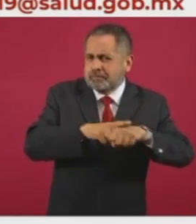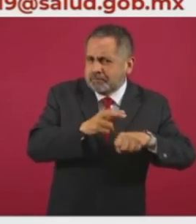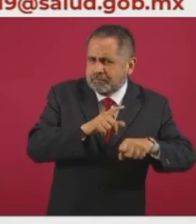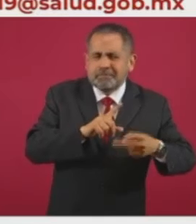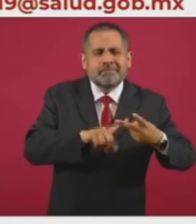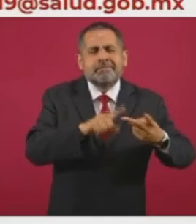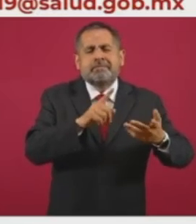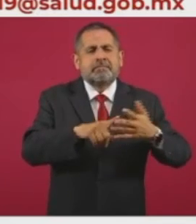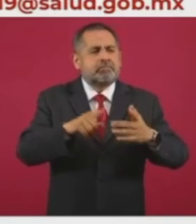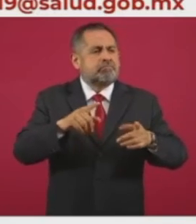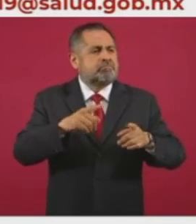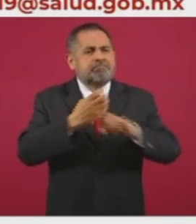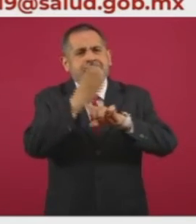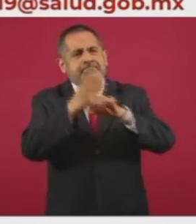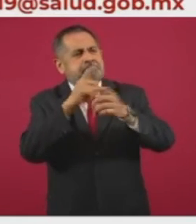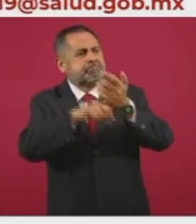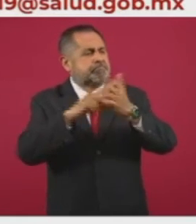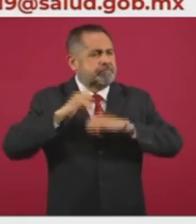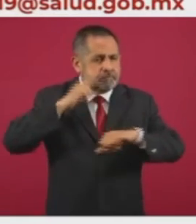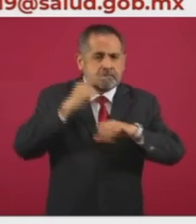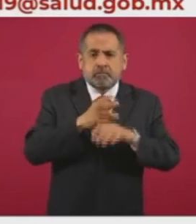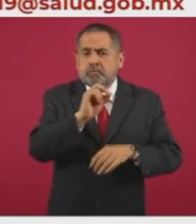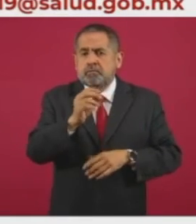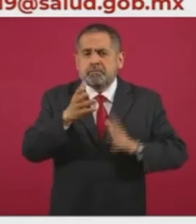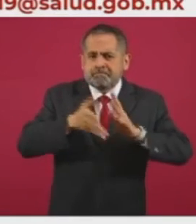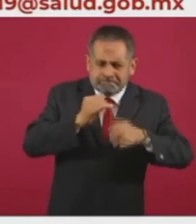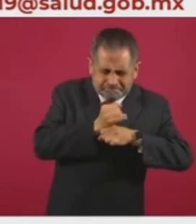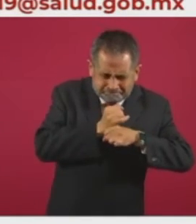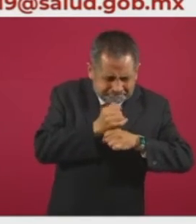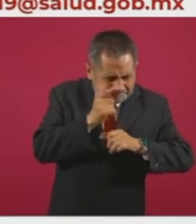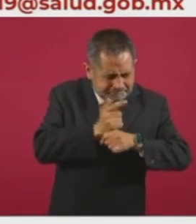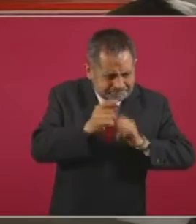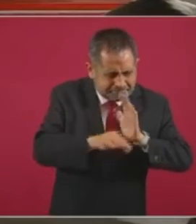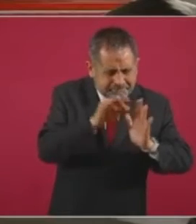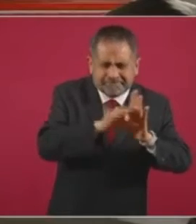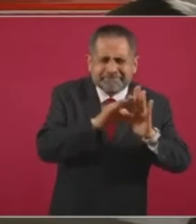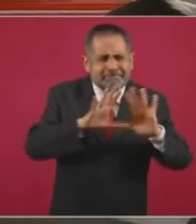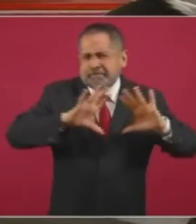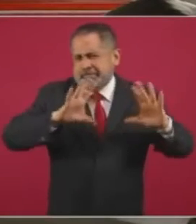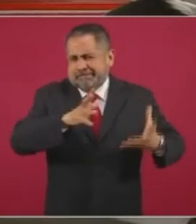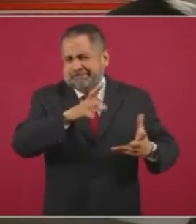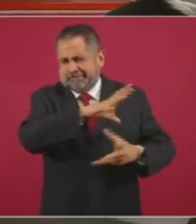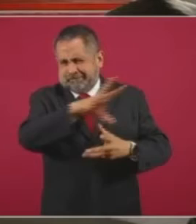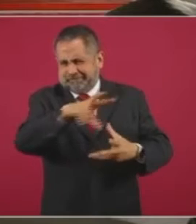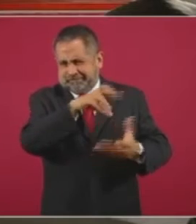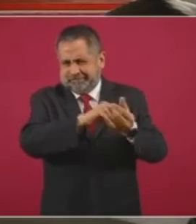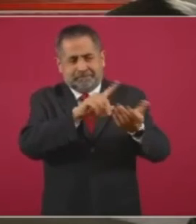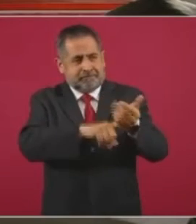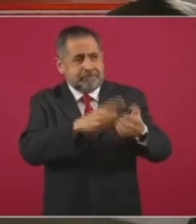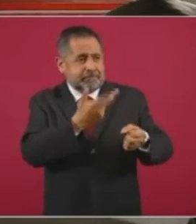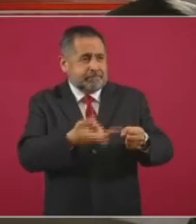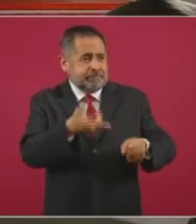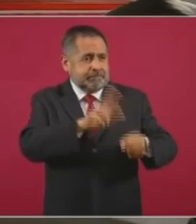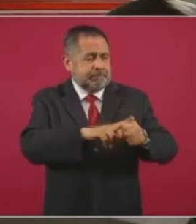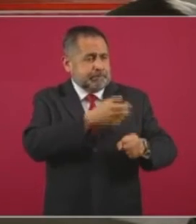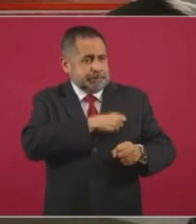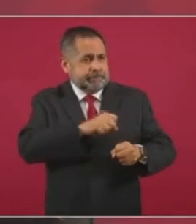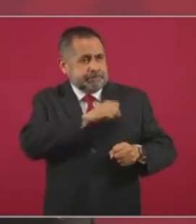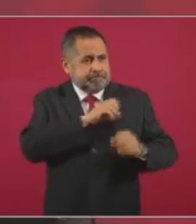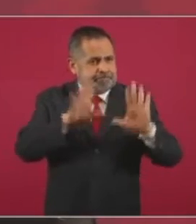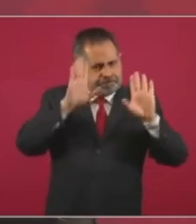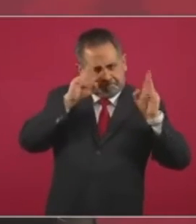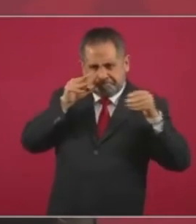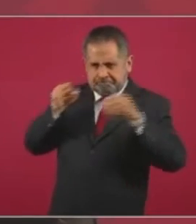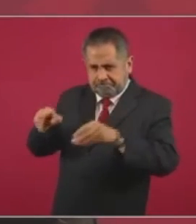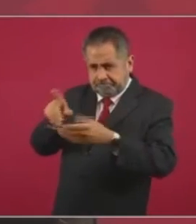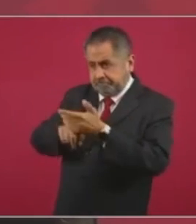líderes estatales, investigadores y cada uno de los integrantes de este sistema que esté enfocado en el